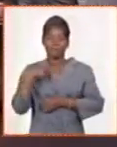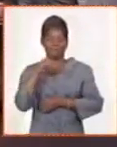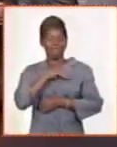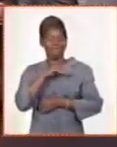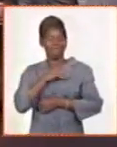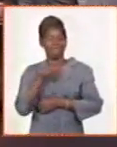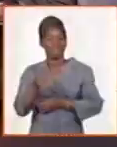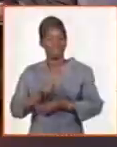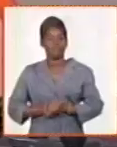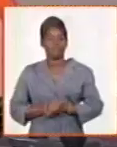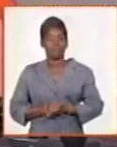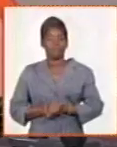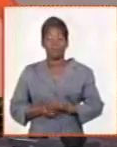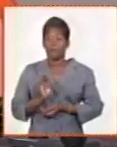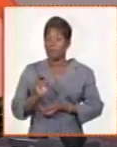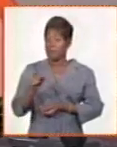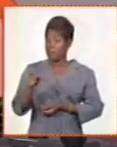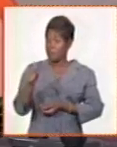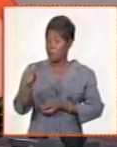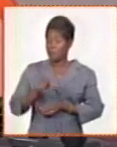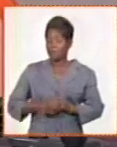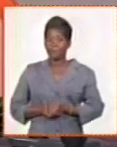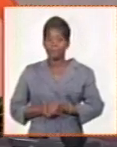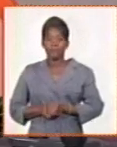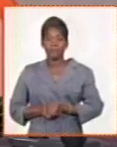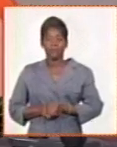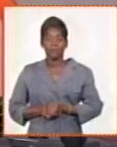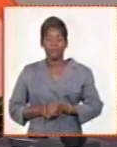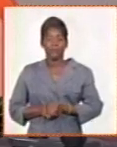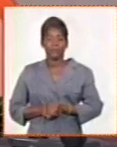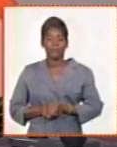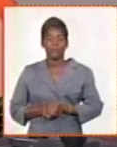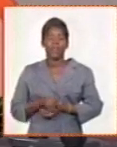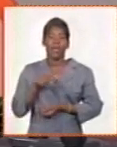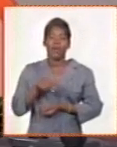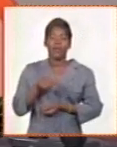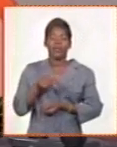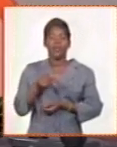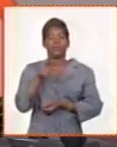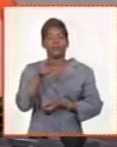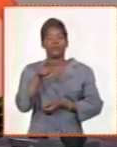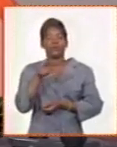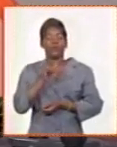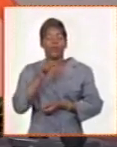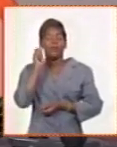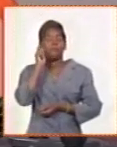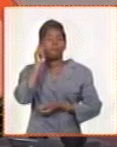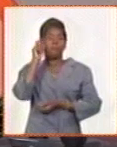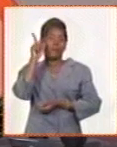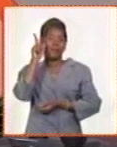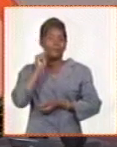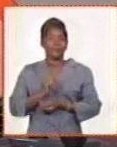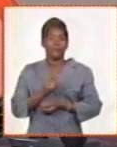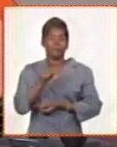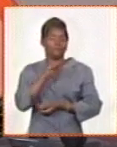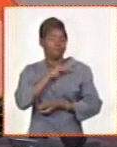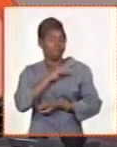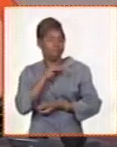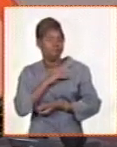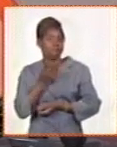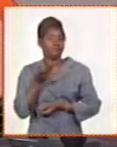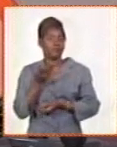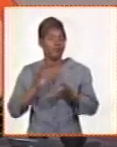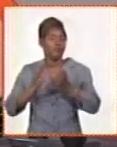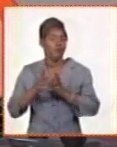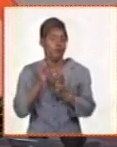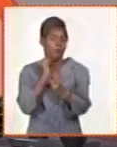arte también, pero para Ramón, estas experiencias, ¿cuánto enriquecen su manera de trabajar, su manera